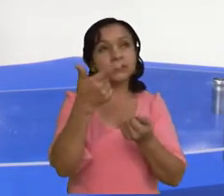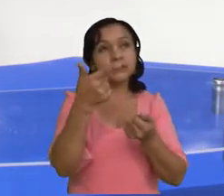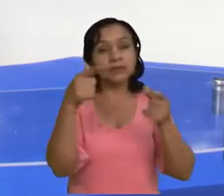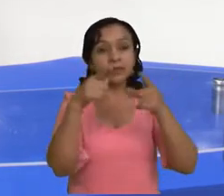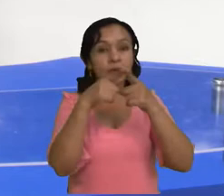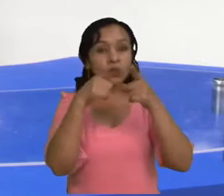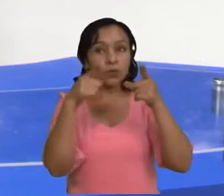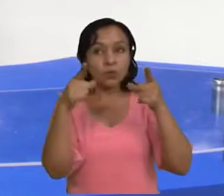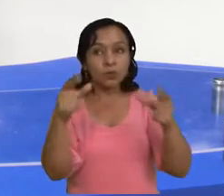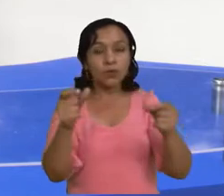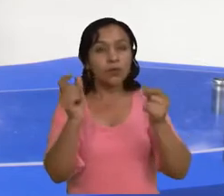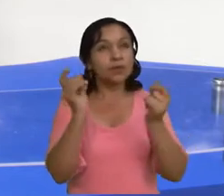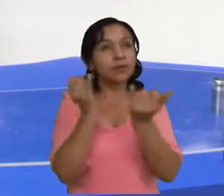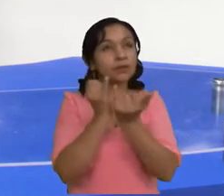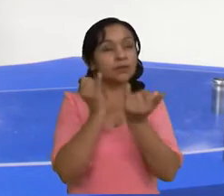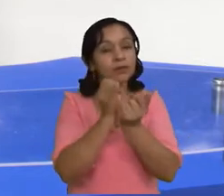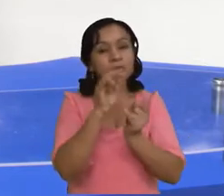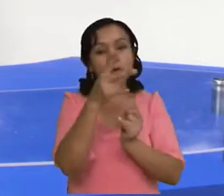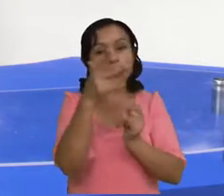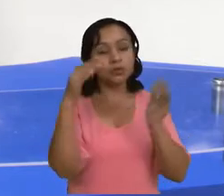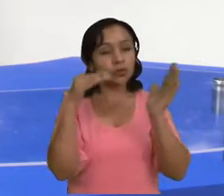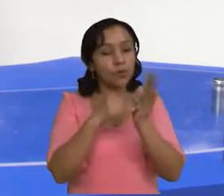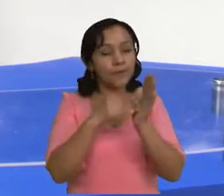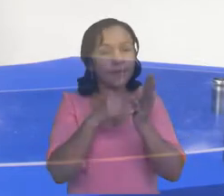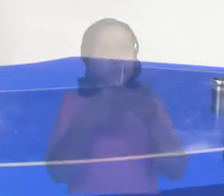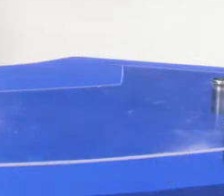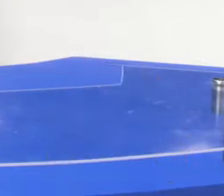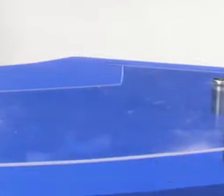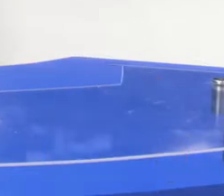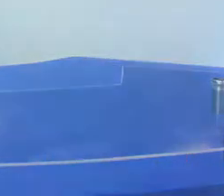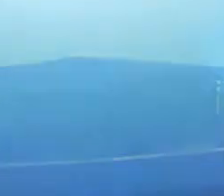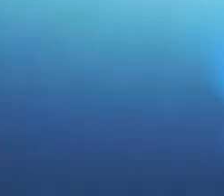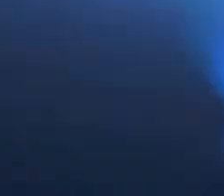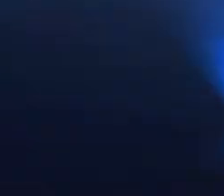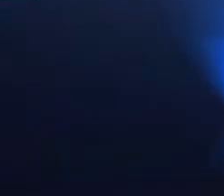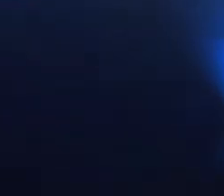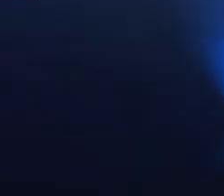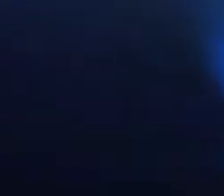tiene una capacidad de casi 8.000 lotes. Veamos.